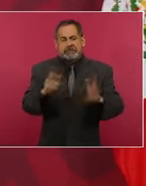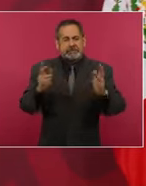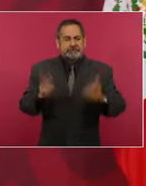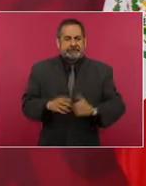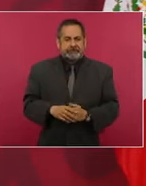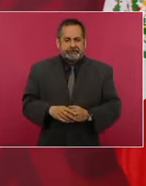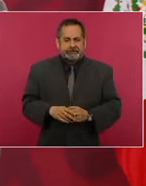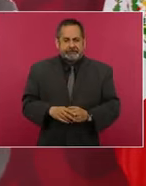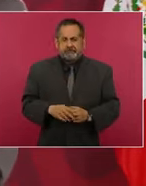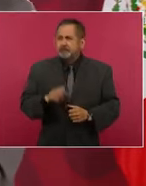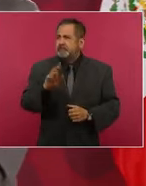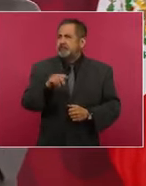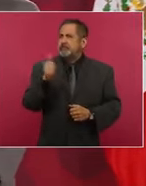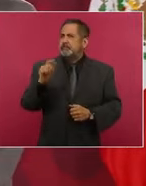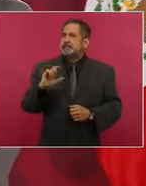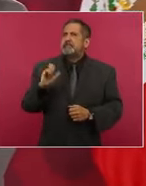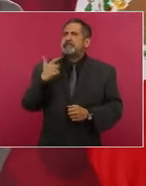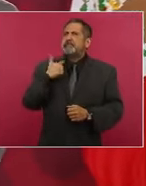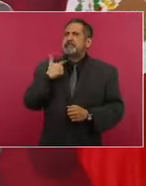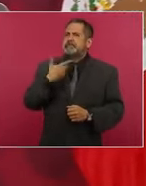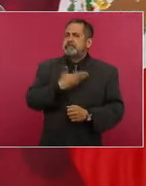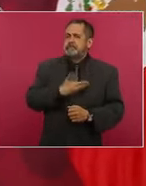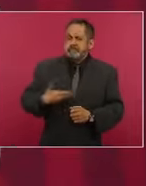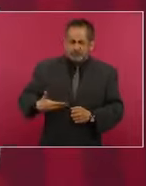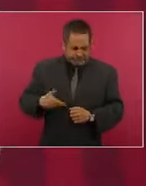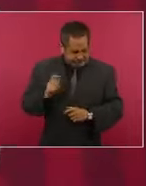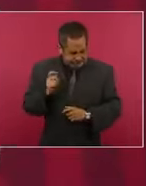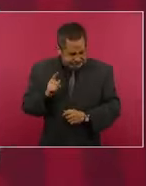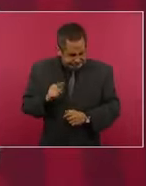Un expresidente que no fue